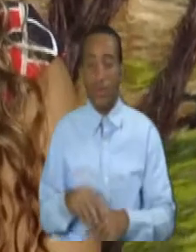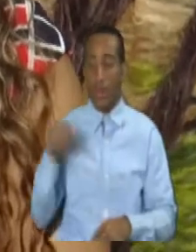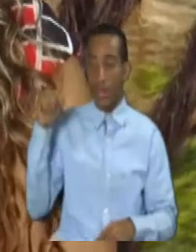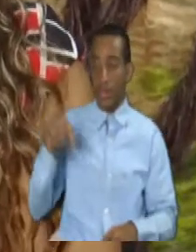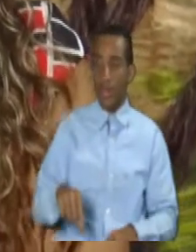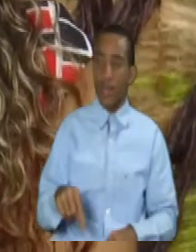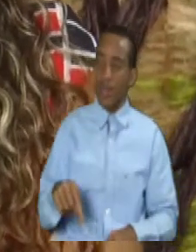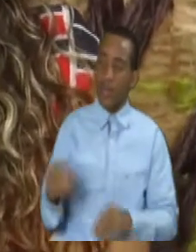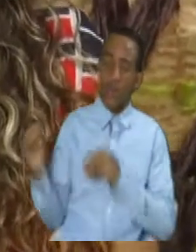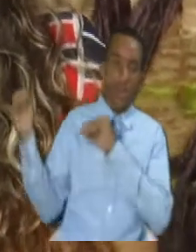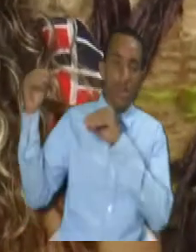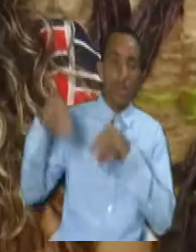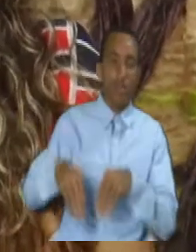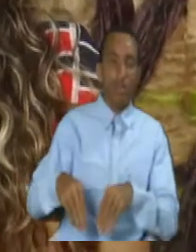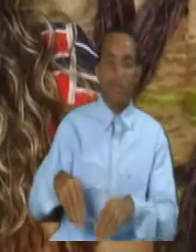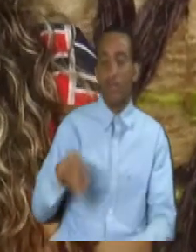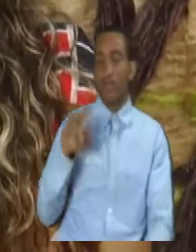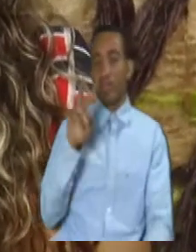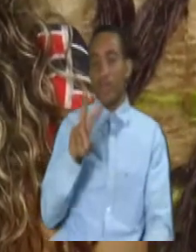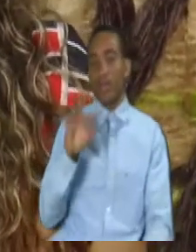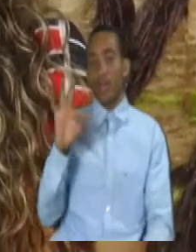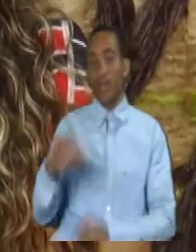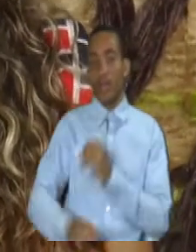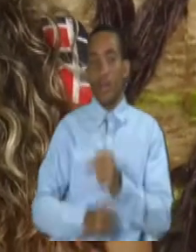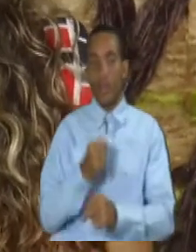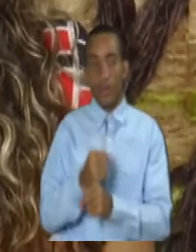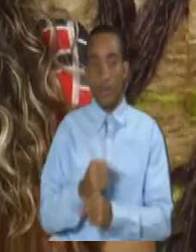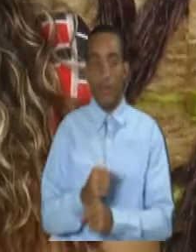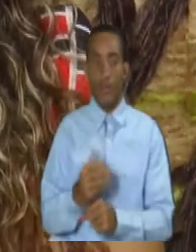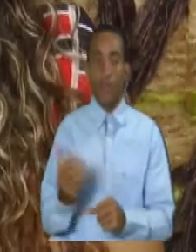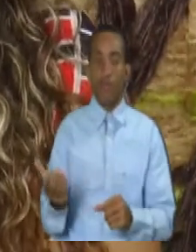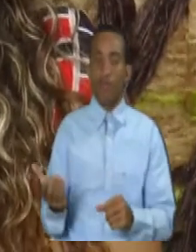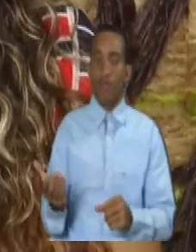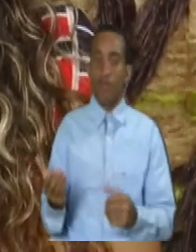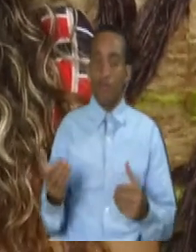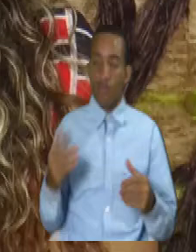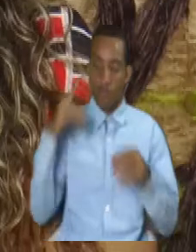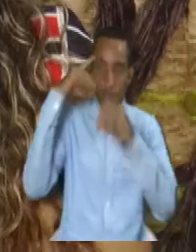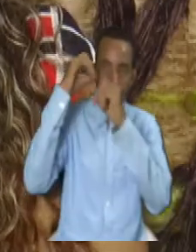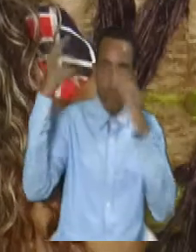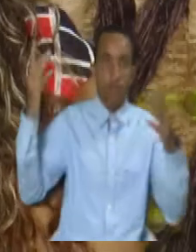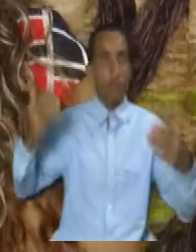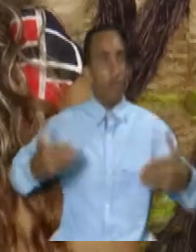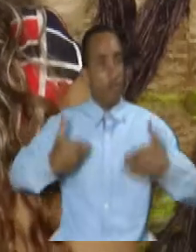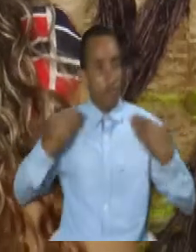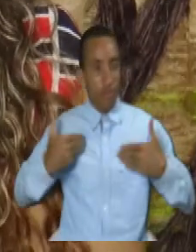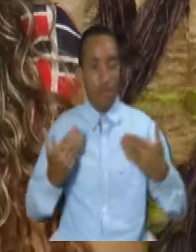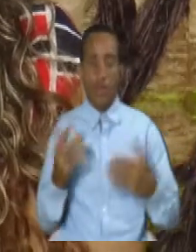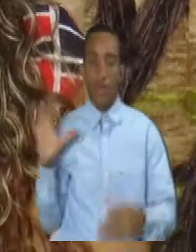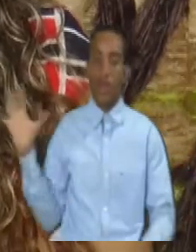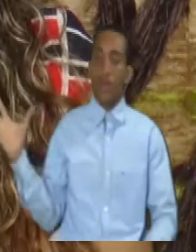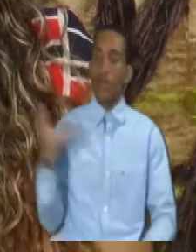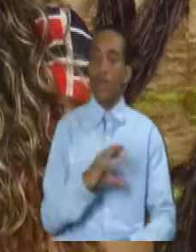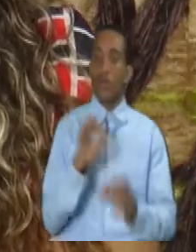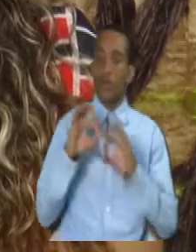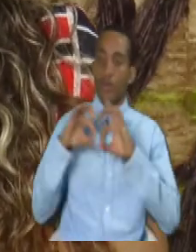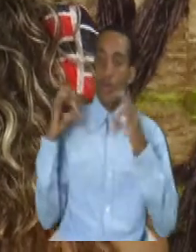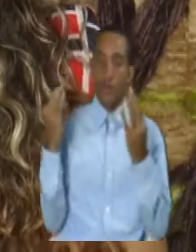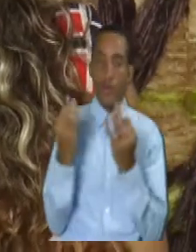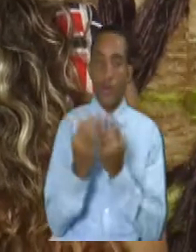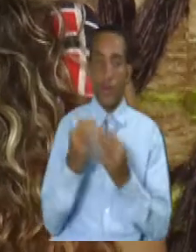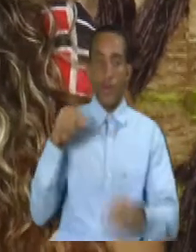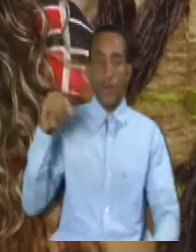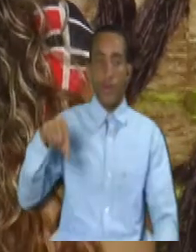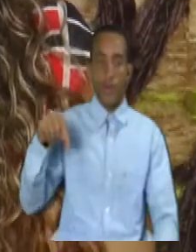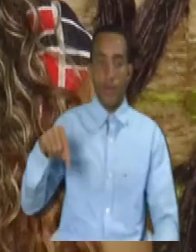años, trayendo sueños, trayendo alegrías, trayendo aventura. A todas las familias barranqueñas,